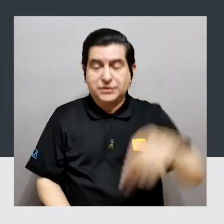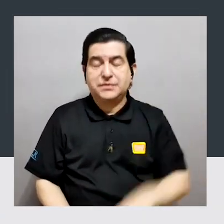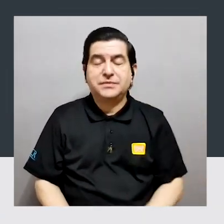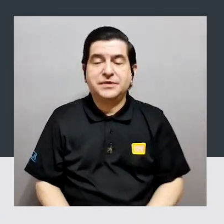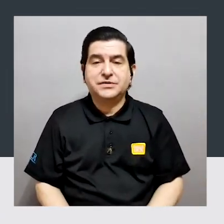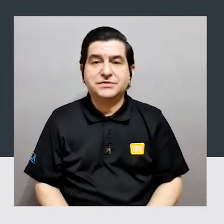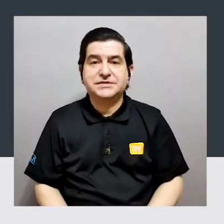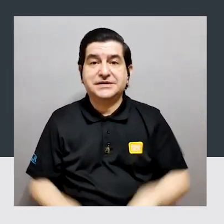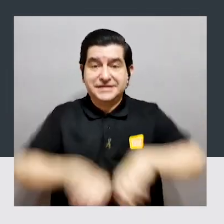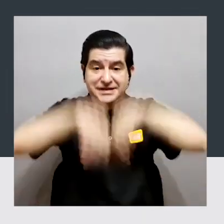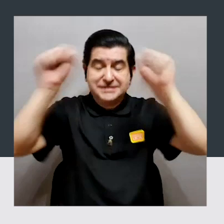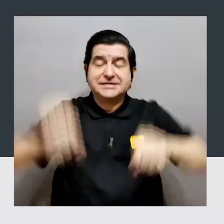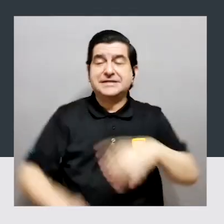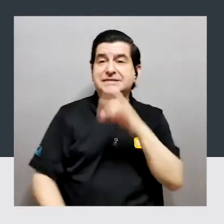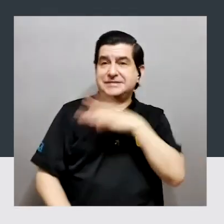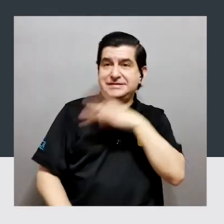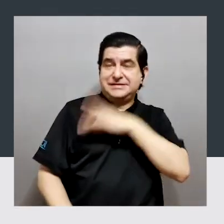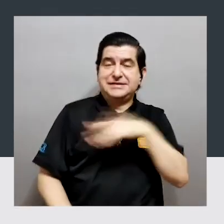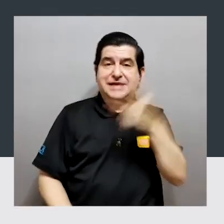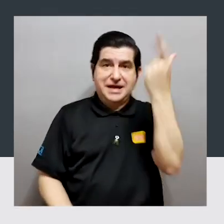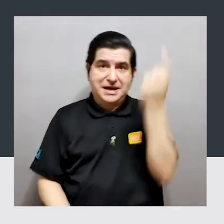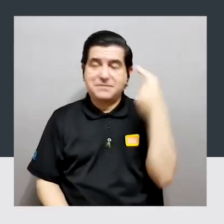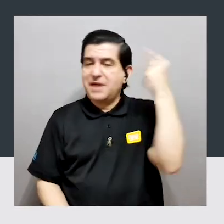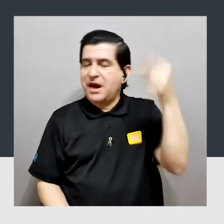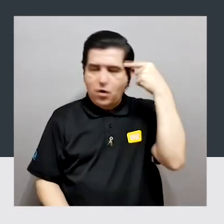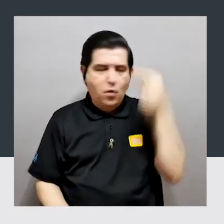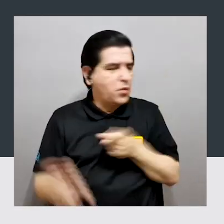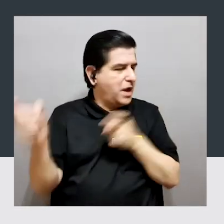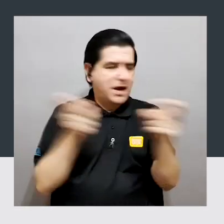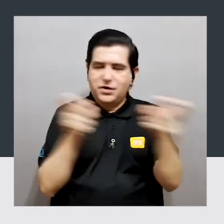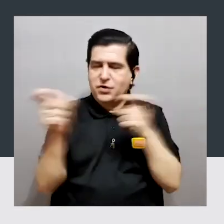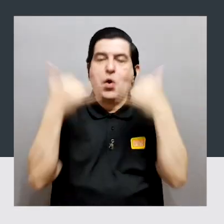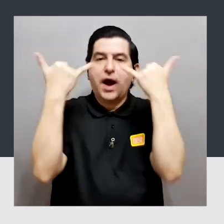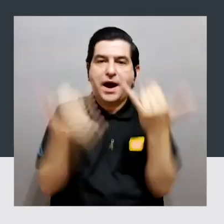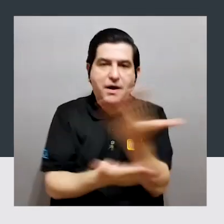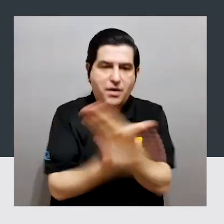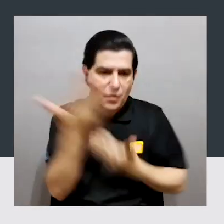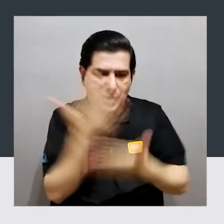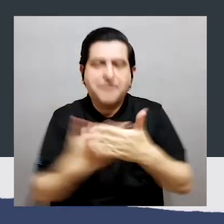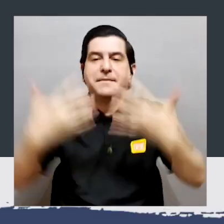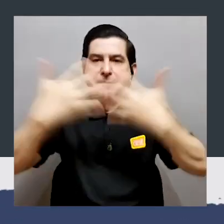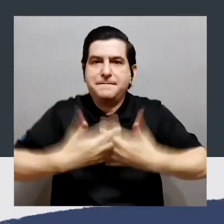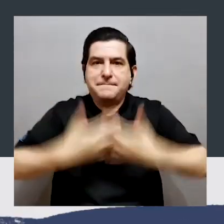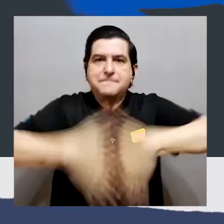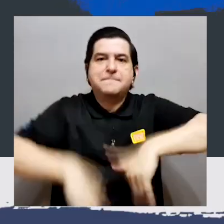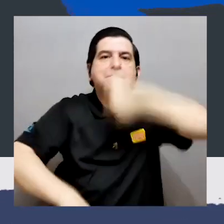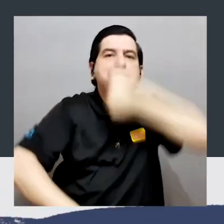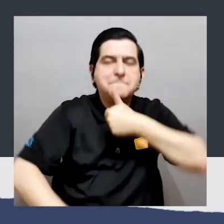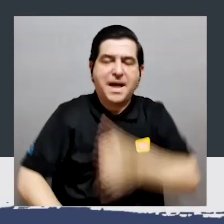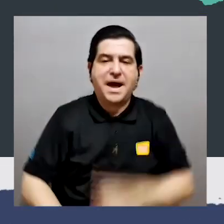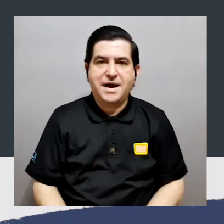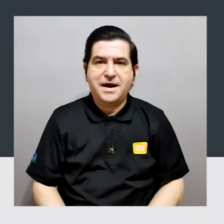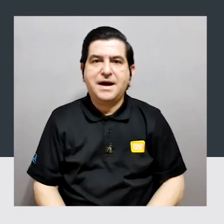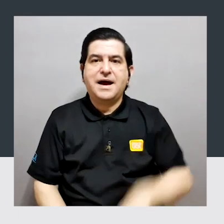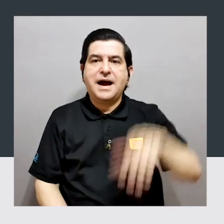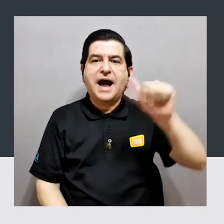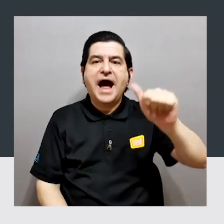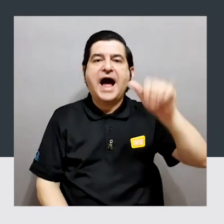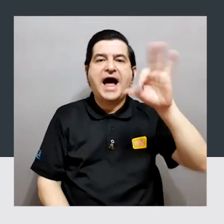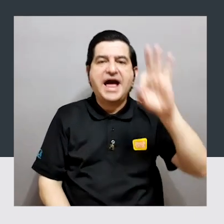el sistema chileno de pensiones deja de ser administrado por el Estado y pasa a manos de operadoras privadas conocidas